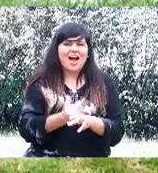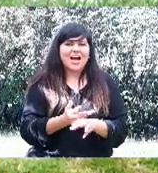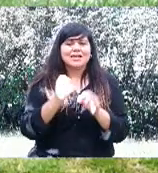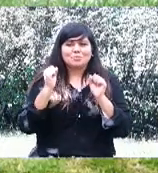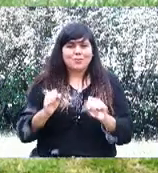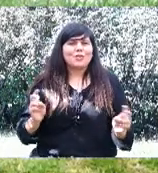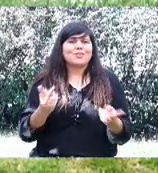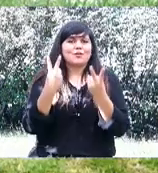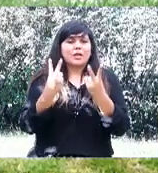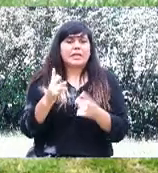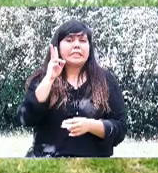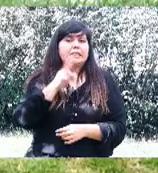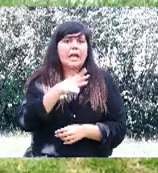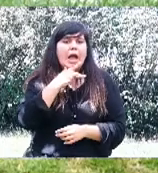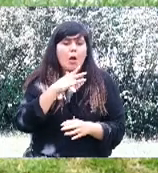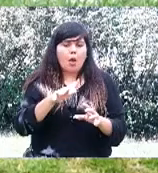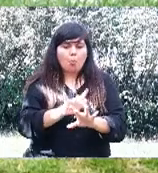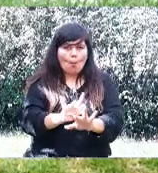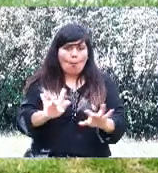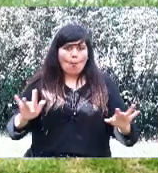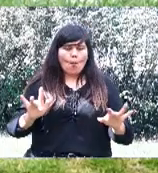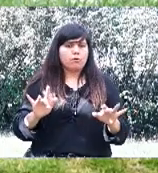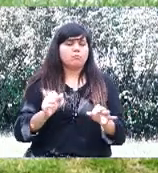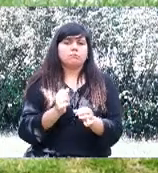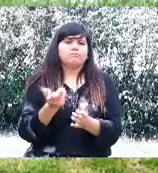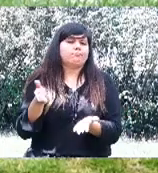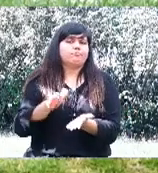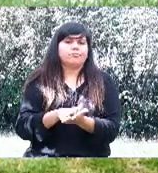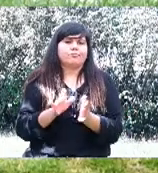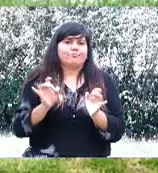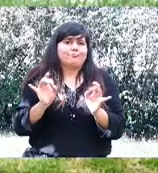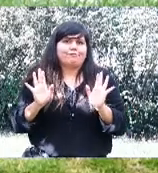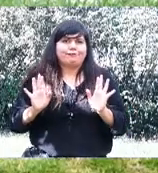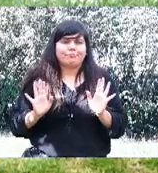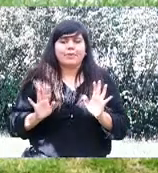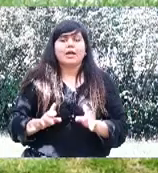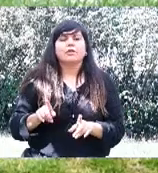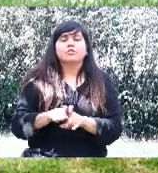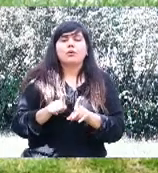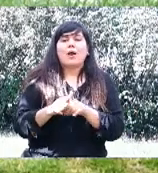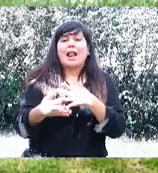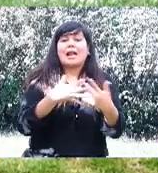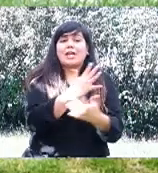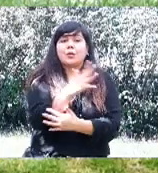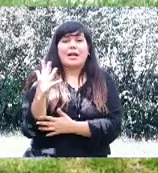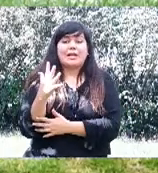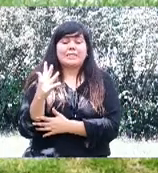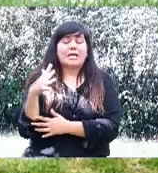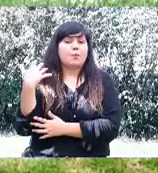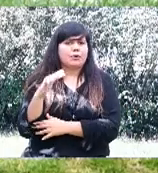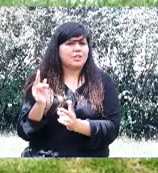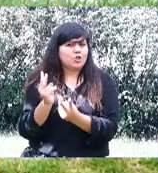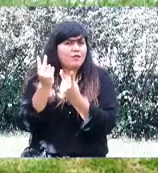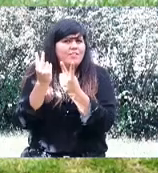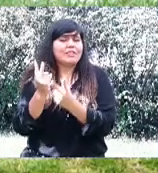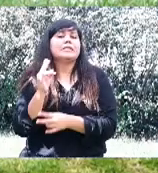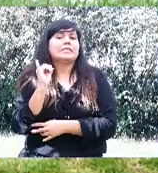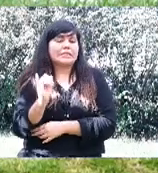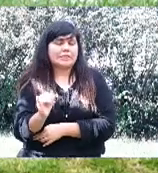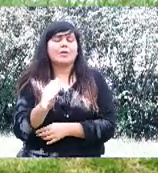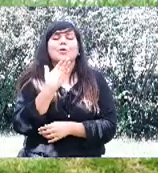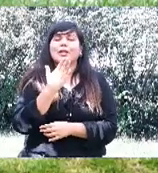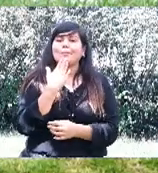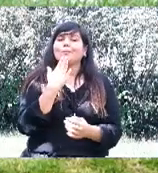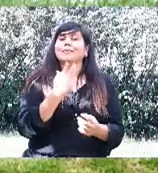si no hay agua no sobrevivimos así de simple ya entonces la naturaleza en general es muy importante no solo por la sobrevivencia sino también porque nos